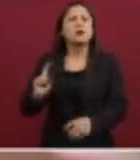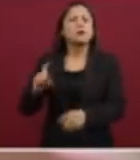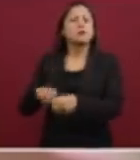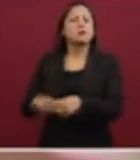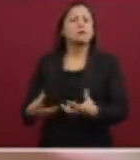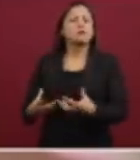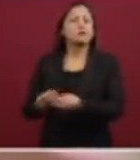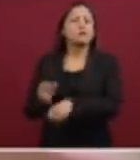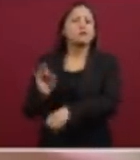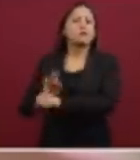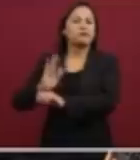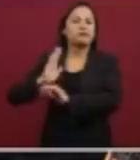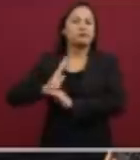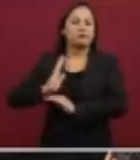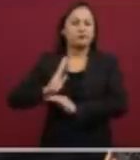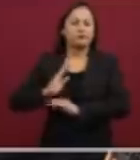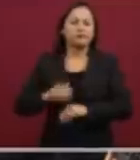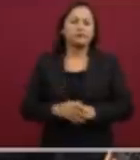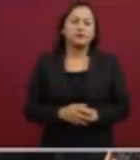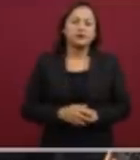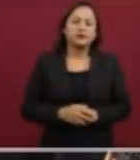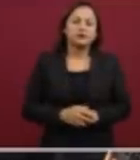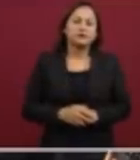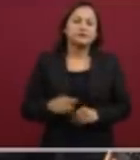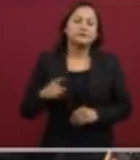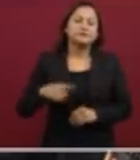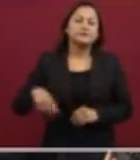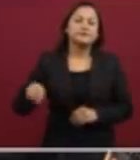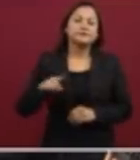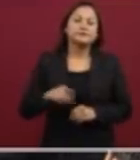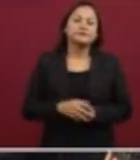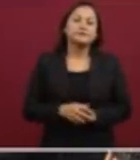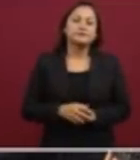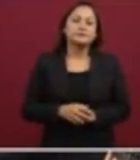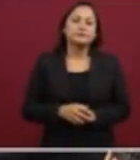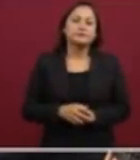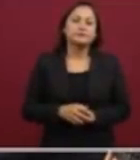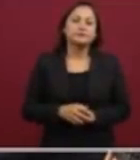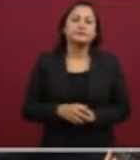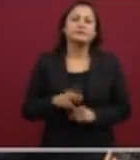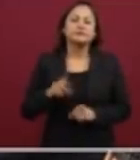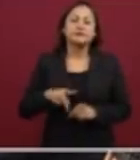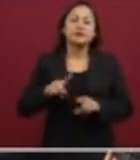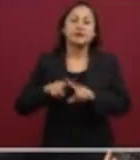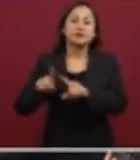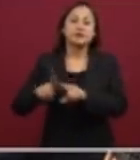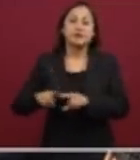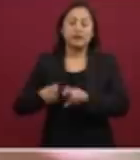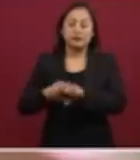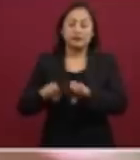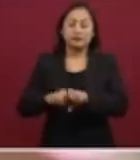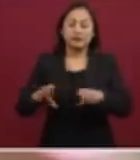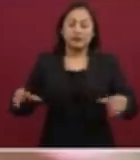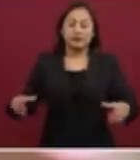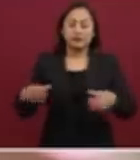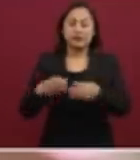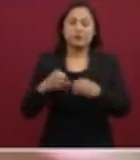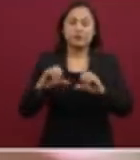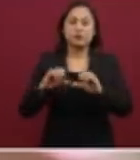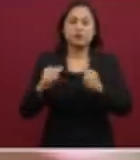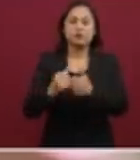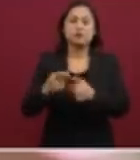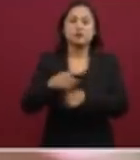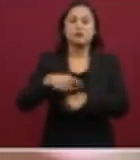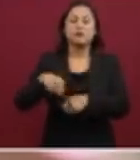el problema básico de la inseguridad es la asociación de las corporaciones policíacas con los delincuentes.